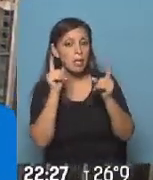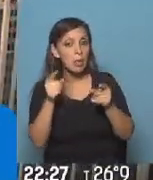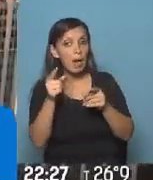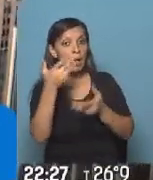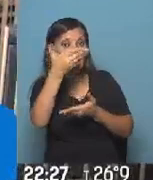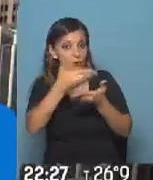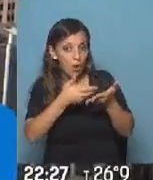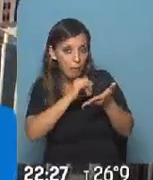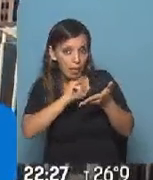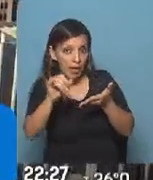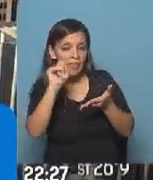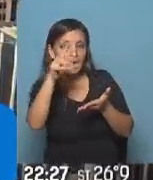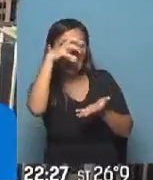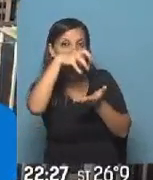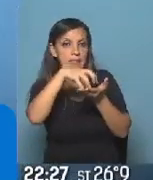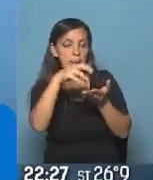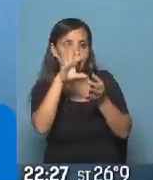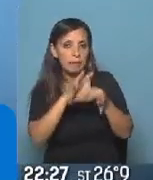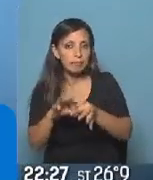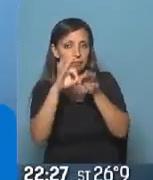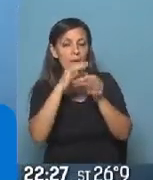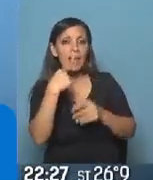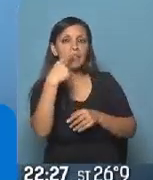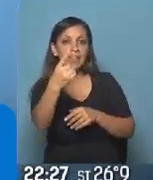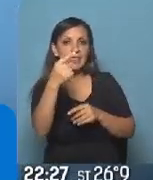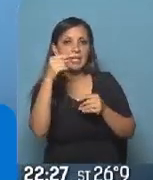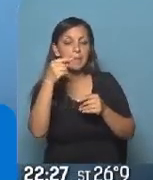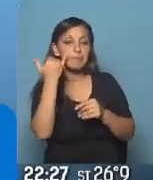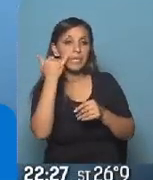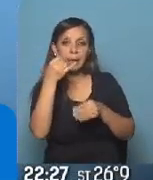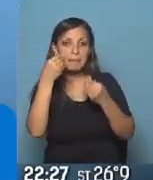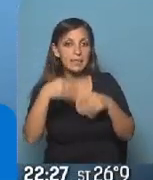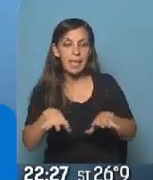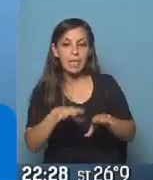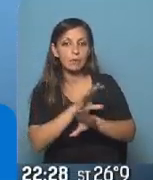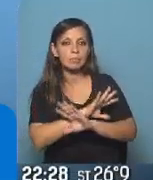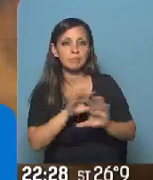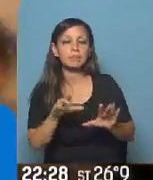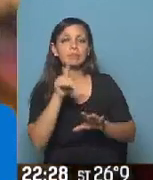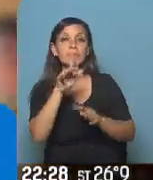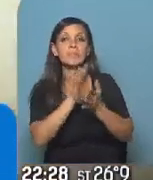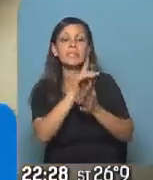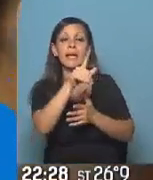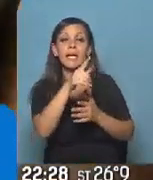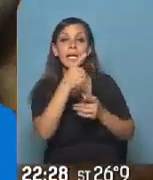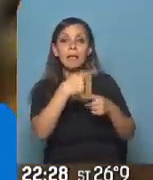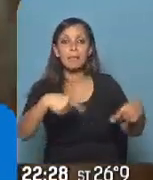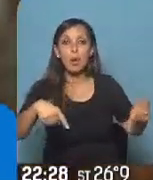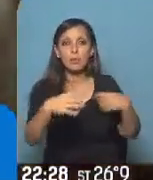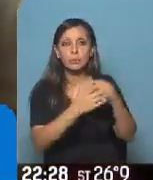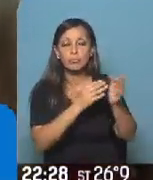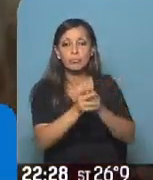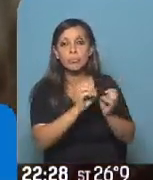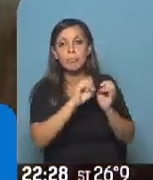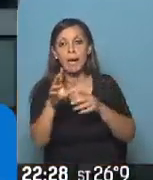Federal admite que los costos de la guerra comercial ya comenzaron a pasar de las manufactureras a los minoristas y